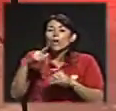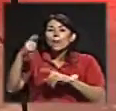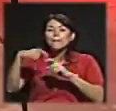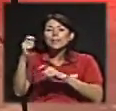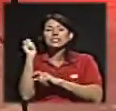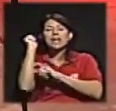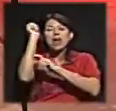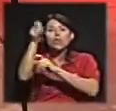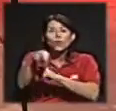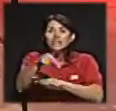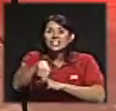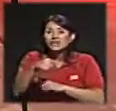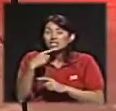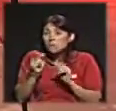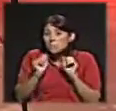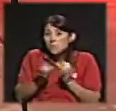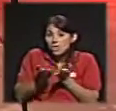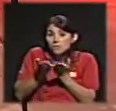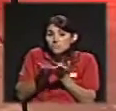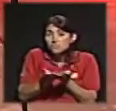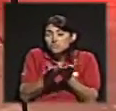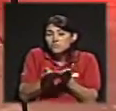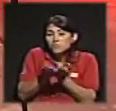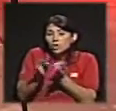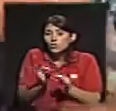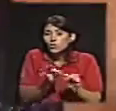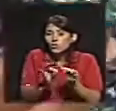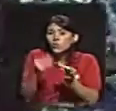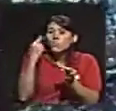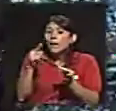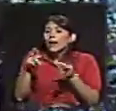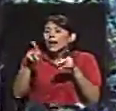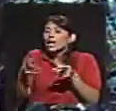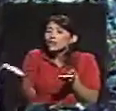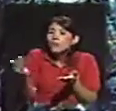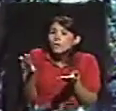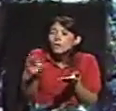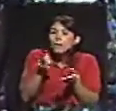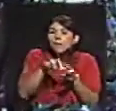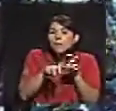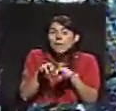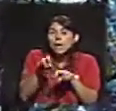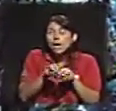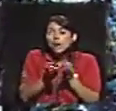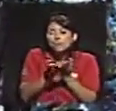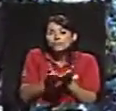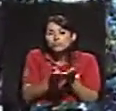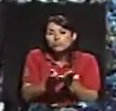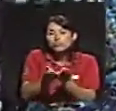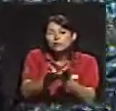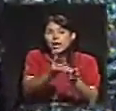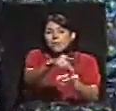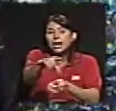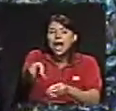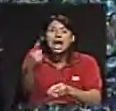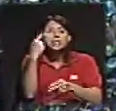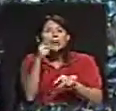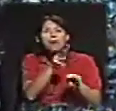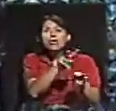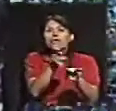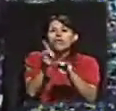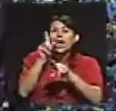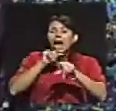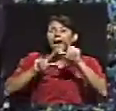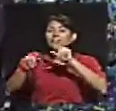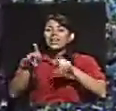tours, llevar a la gente a una playa pequeña que hay, hacer, digamos, observar todas las aves. O sea, que realmente sea